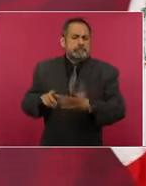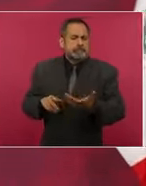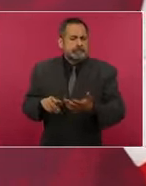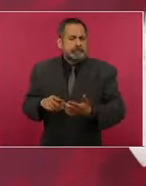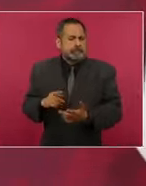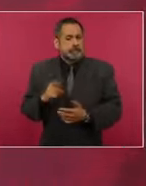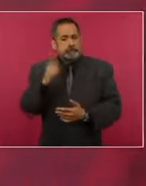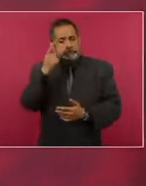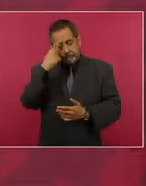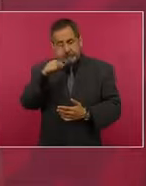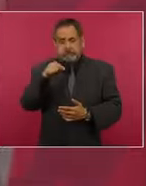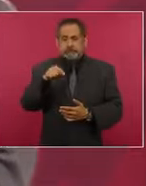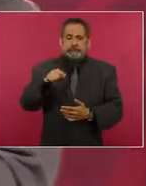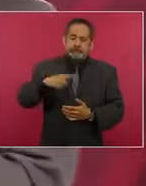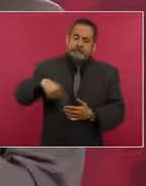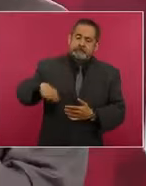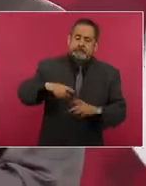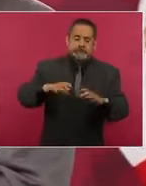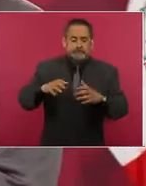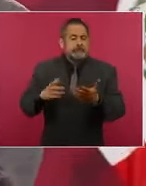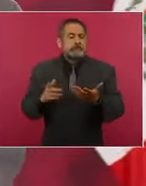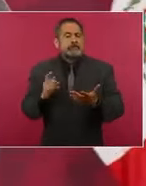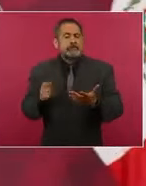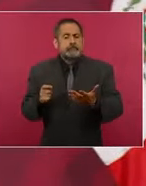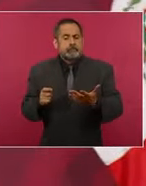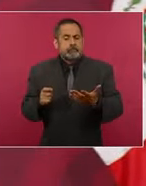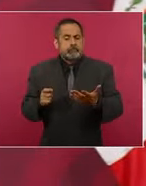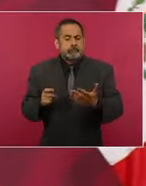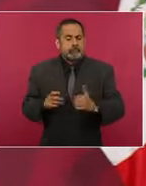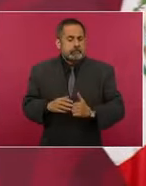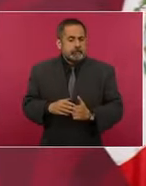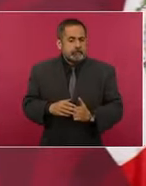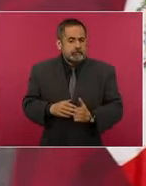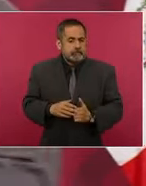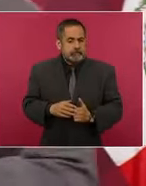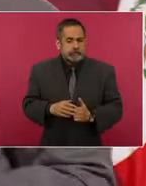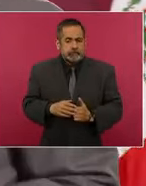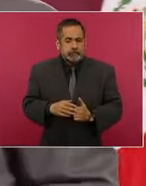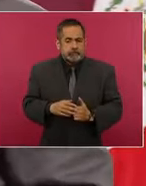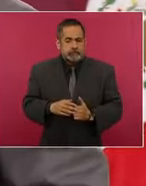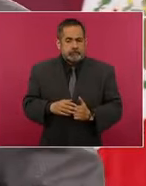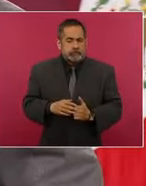Para que, entre otras cosas, se corrija